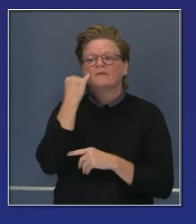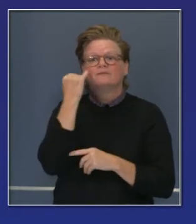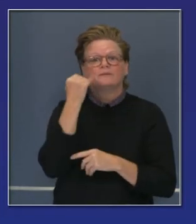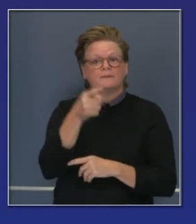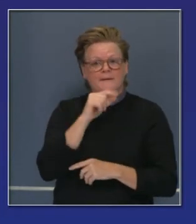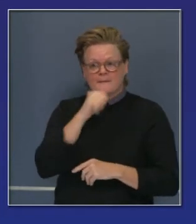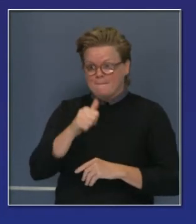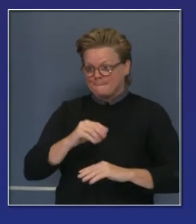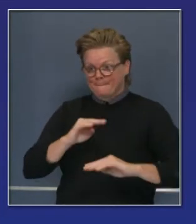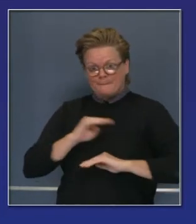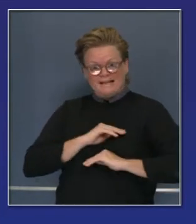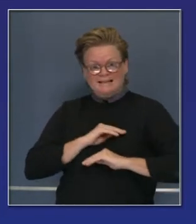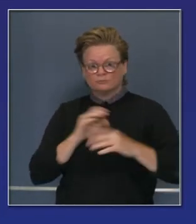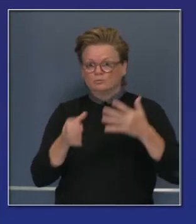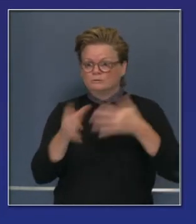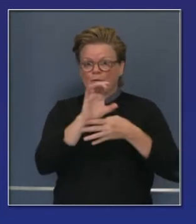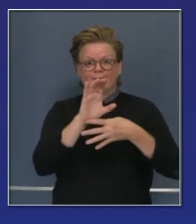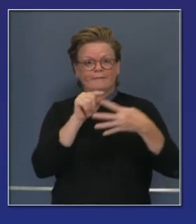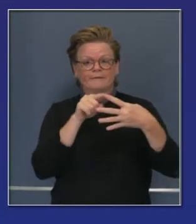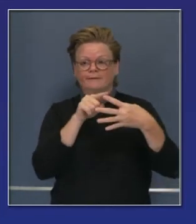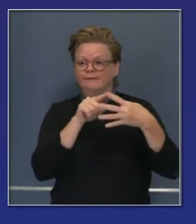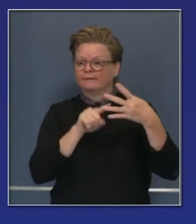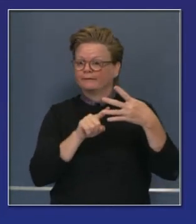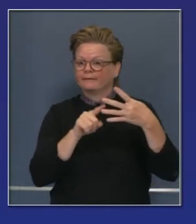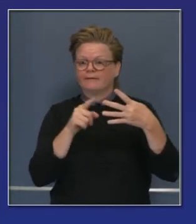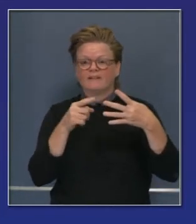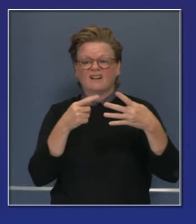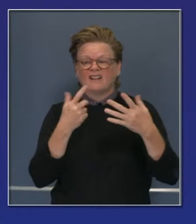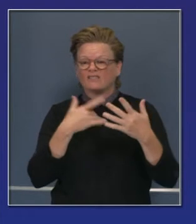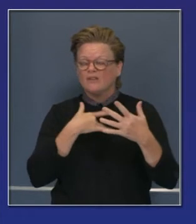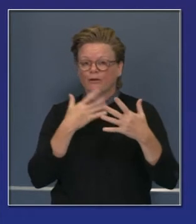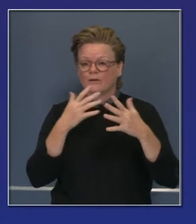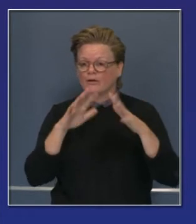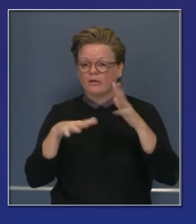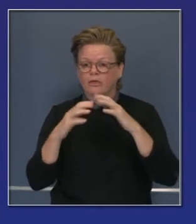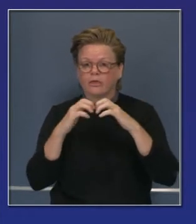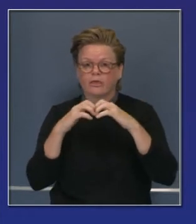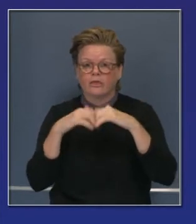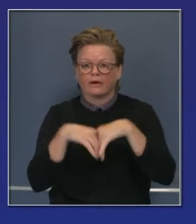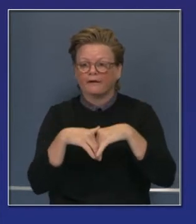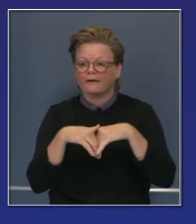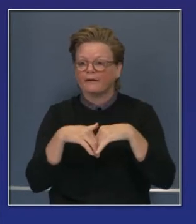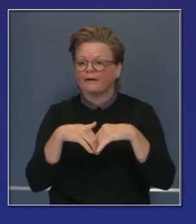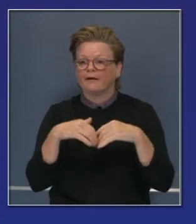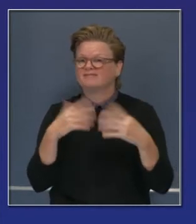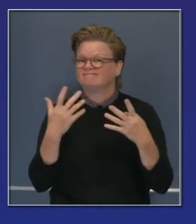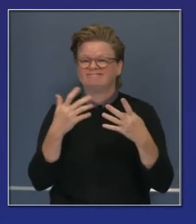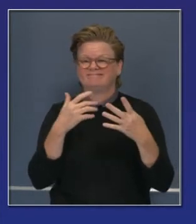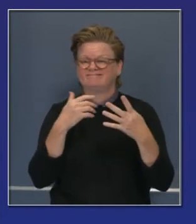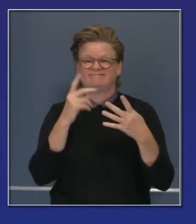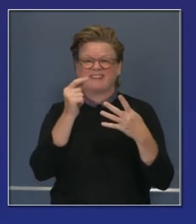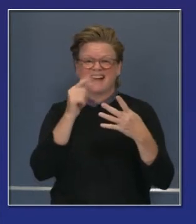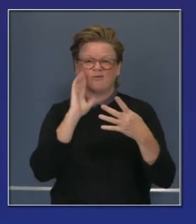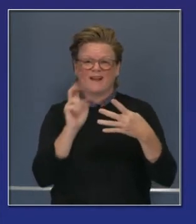condado, condados en particular, si no puede mantenerse estable por 2 semanas, tendrá que moverse a